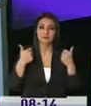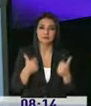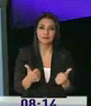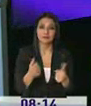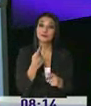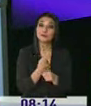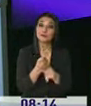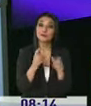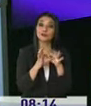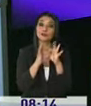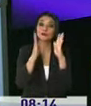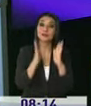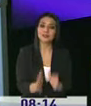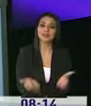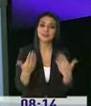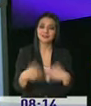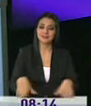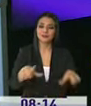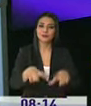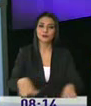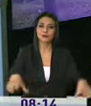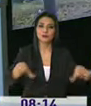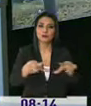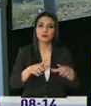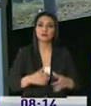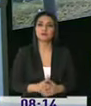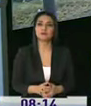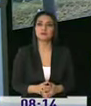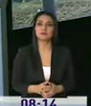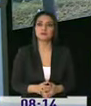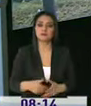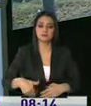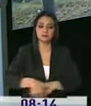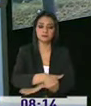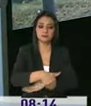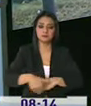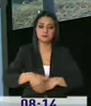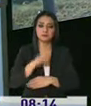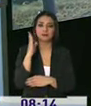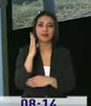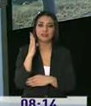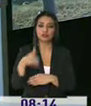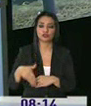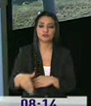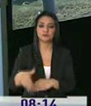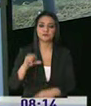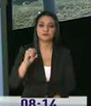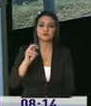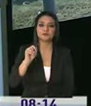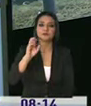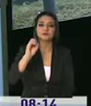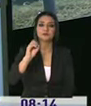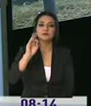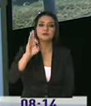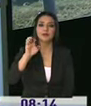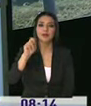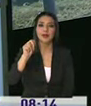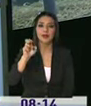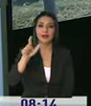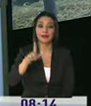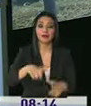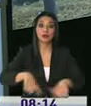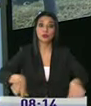está ahí, en ese sector. Está ubicado, si no sabían, en la calle Baños y Mariana Ontaneda. Pues el sector es el